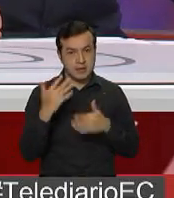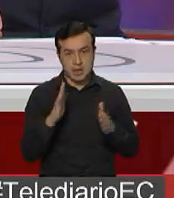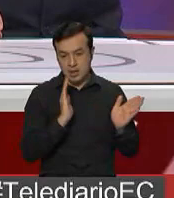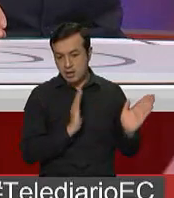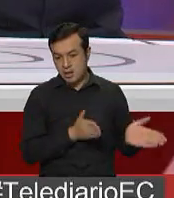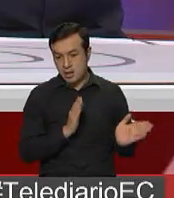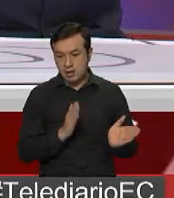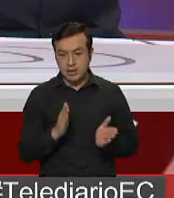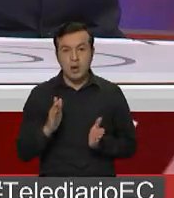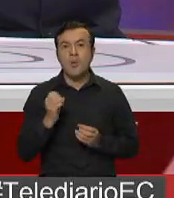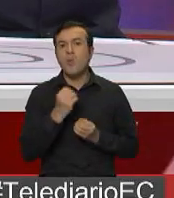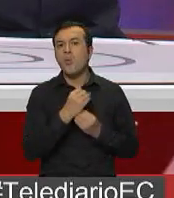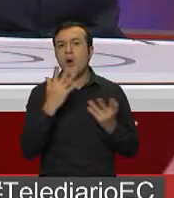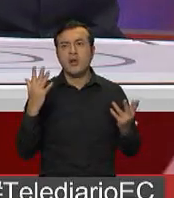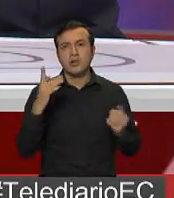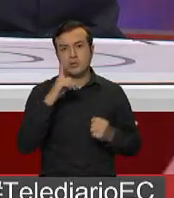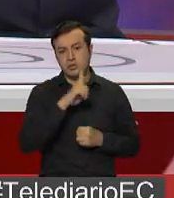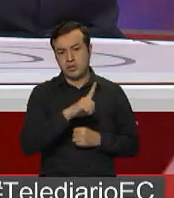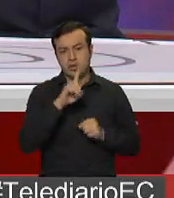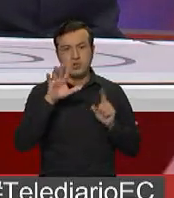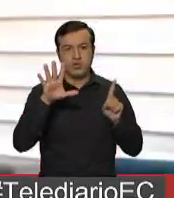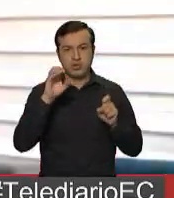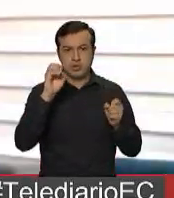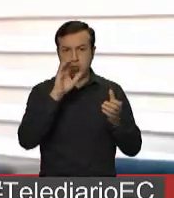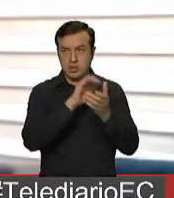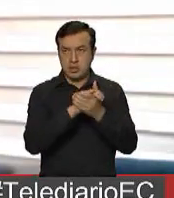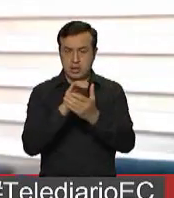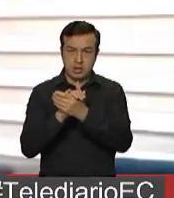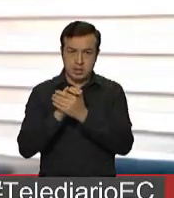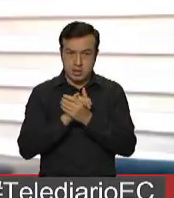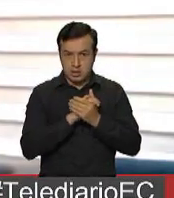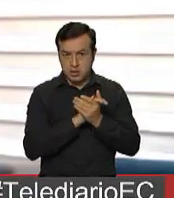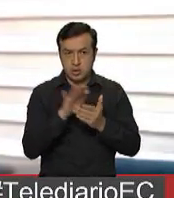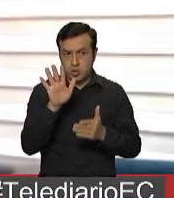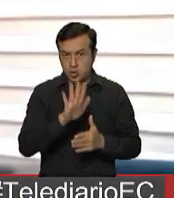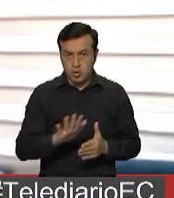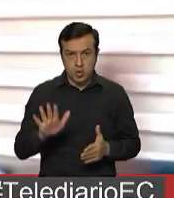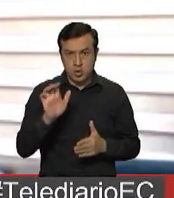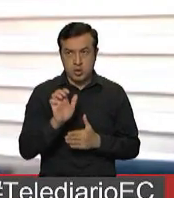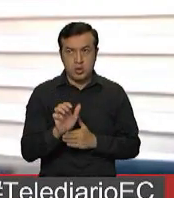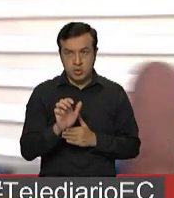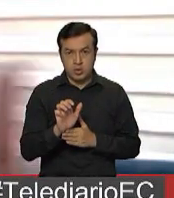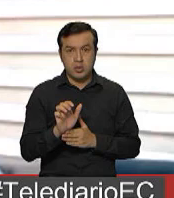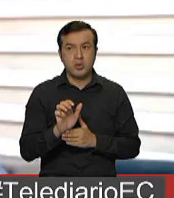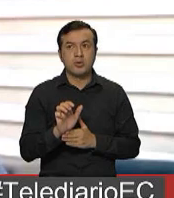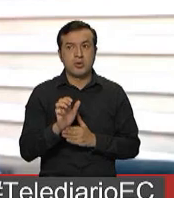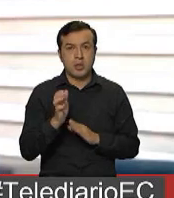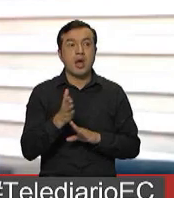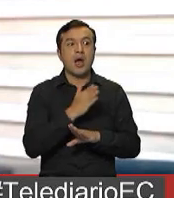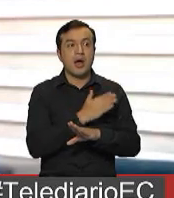ya realizado cerca de 160 matrimonios en todo el país, como le decía, de los que estaban